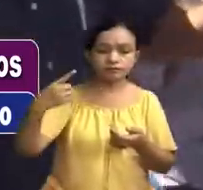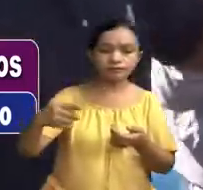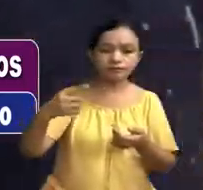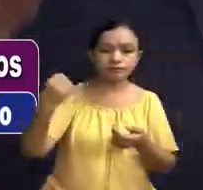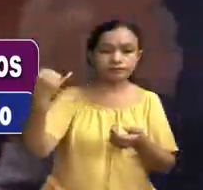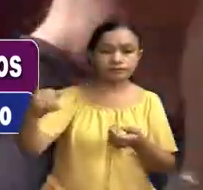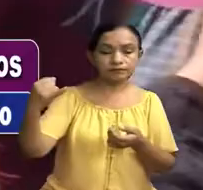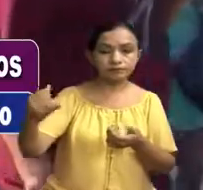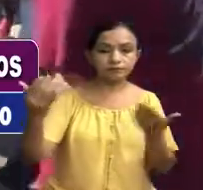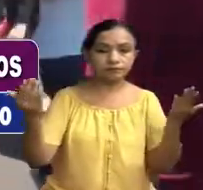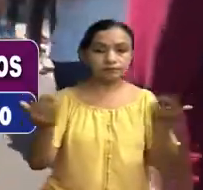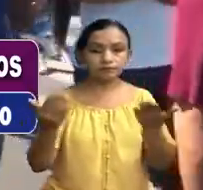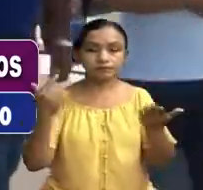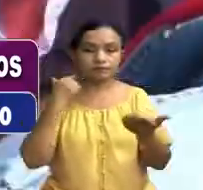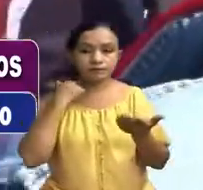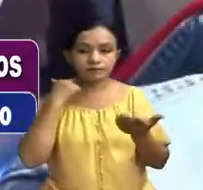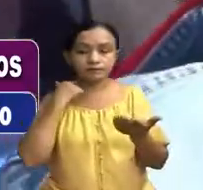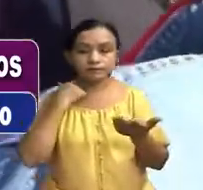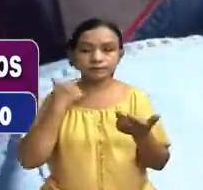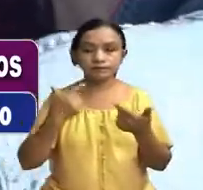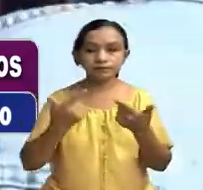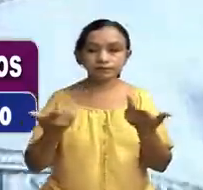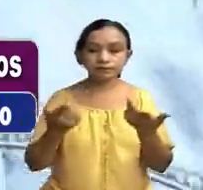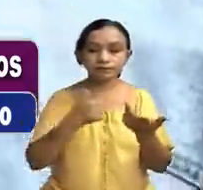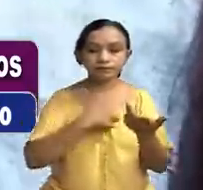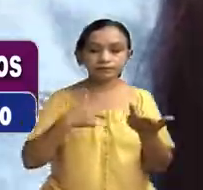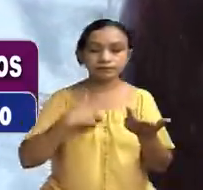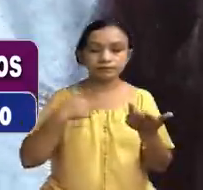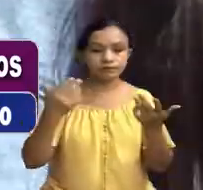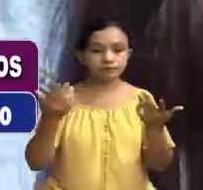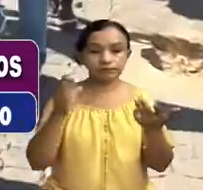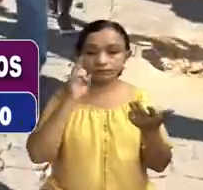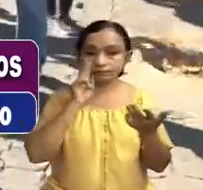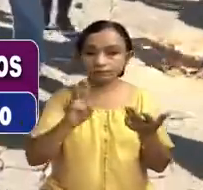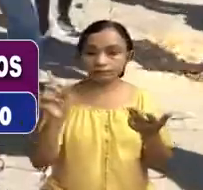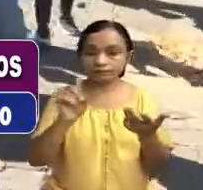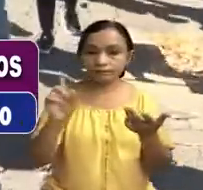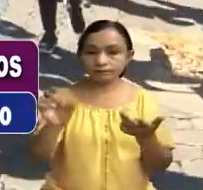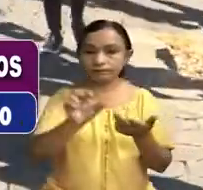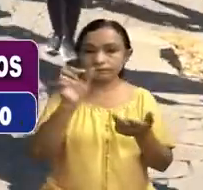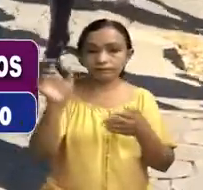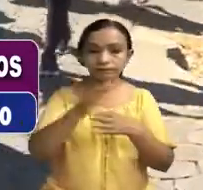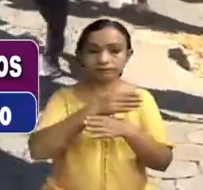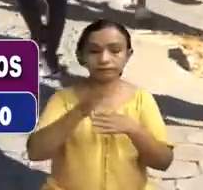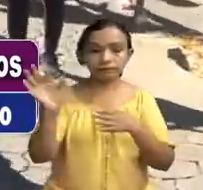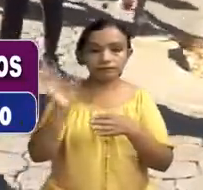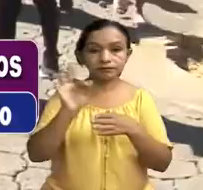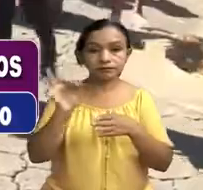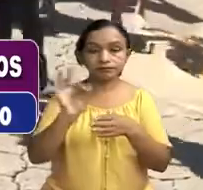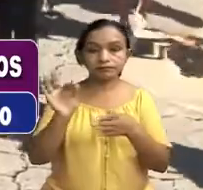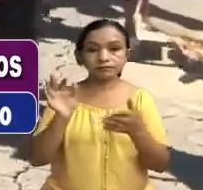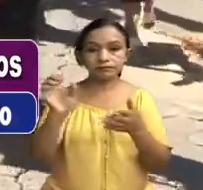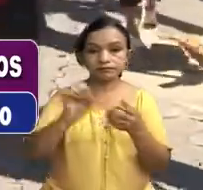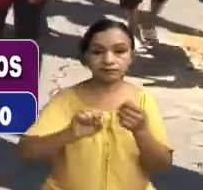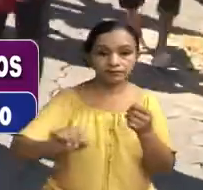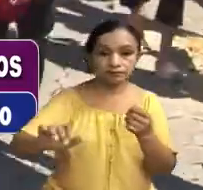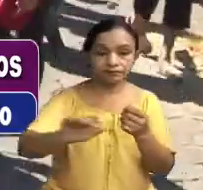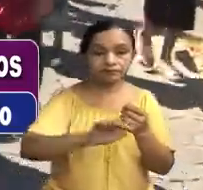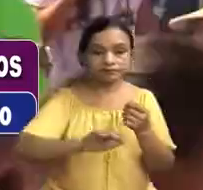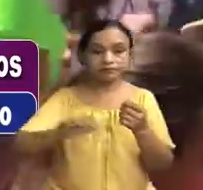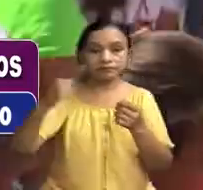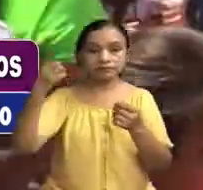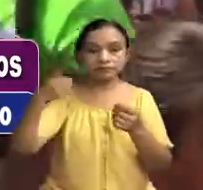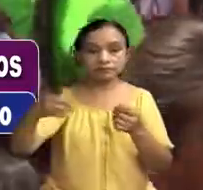de la izquierda. Y no solo la democracia electoral, que es la que está en juego ahora, ya no digamos los otros tipos de democracia, la democracia social que tiene que ver con los